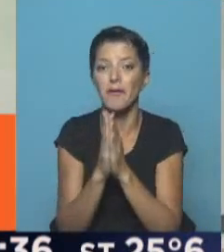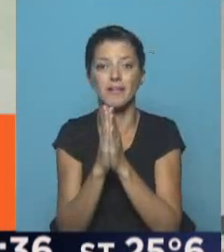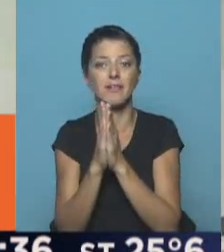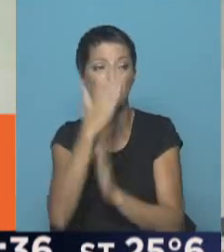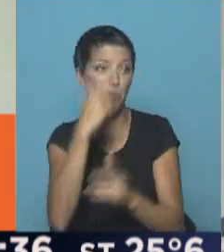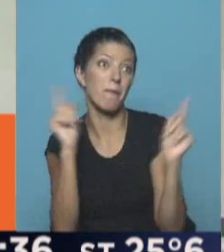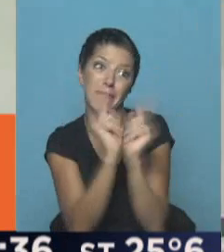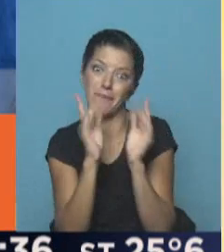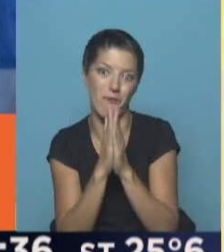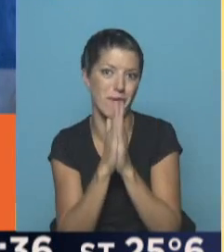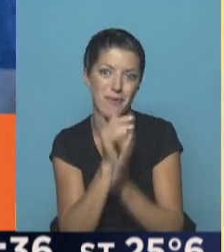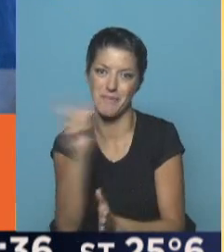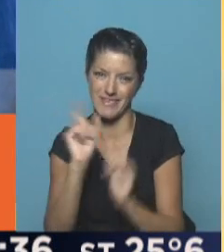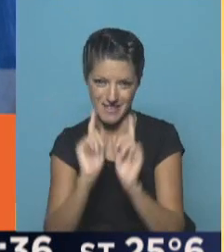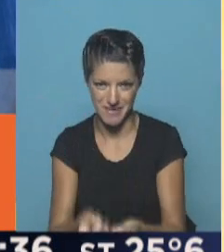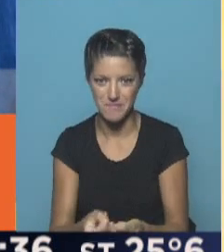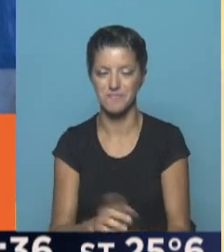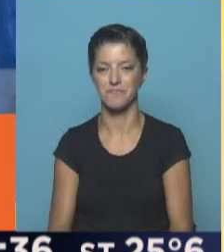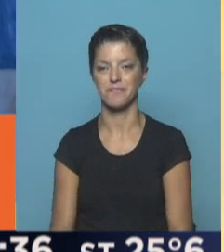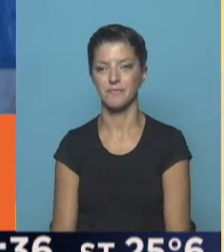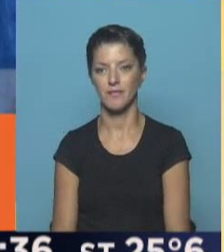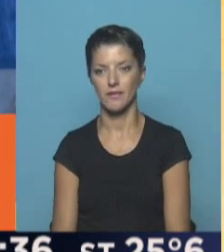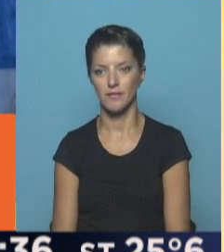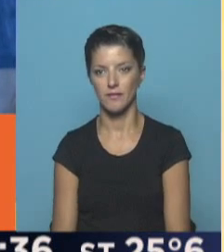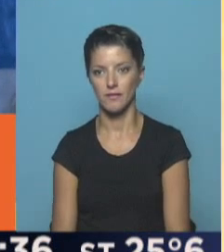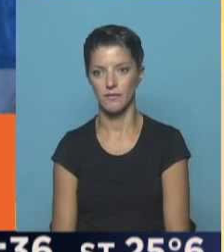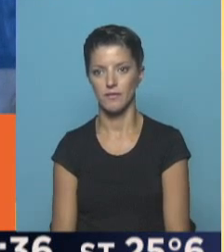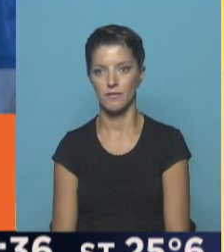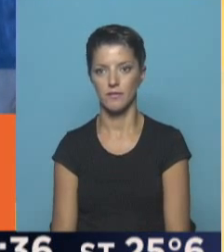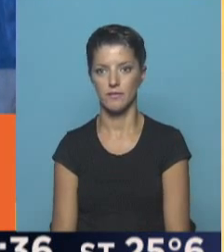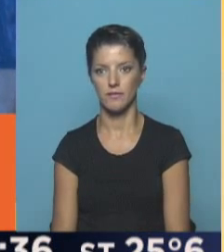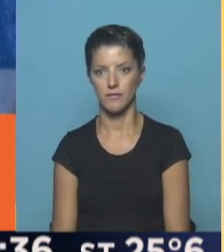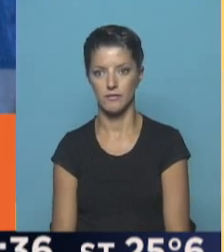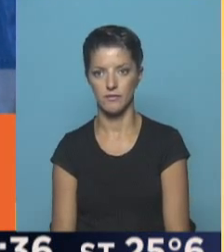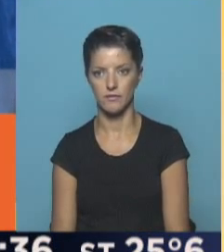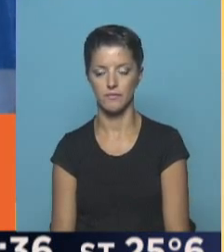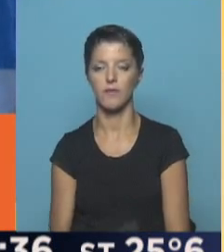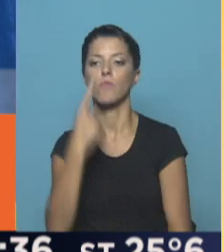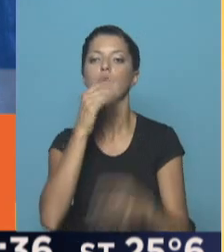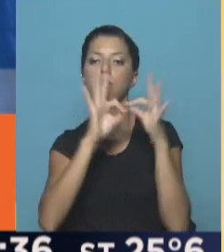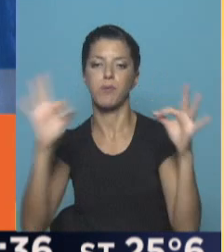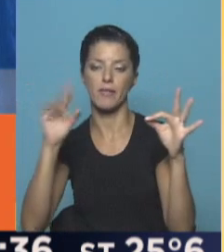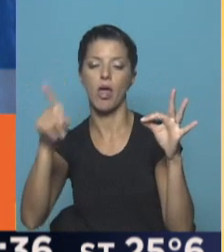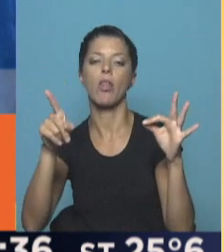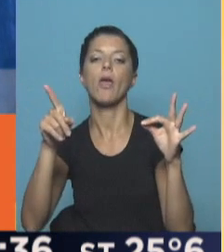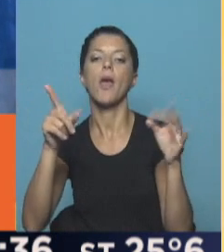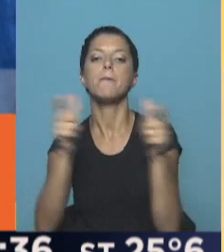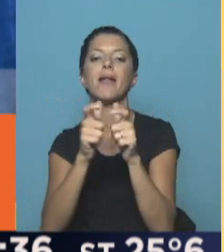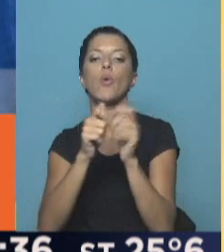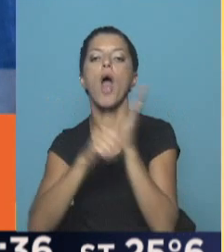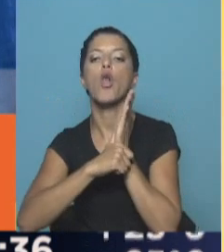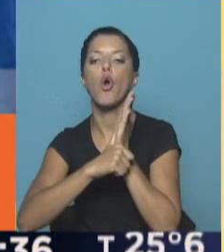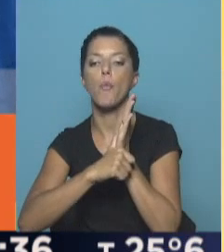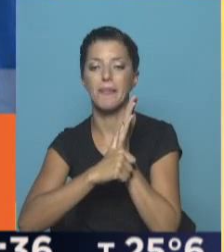la última brevísima respuesta. Muy bien. Si he's not demon to you, o Don't Call Him Demo, se llama el documental que le